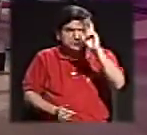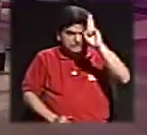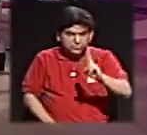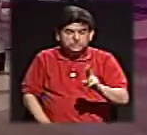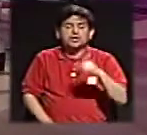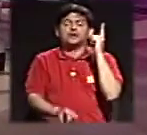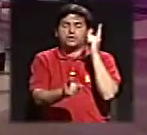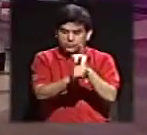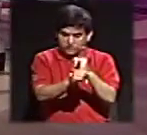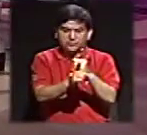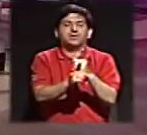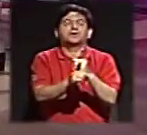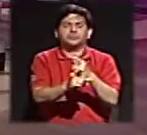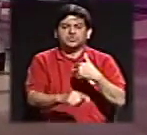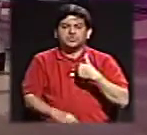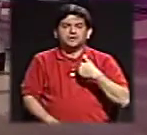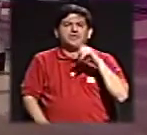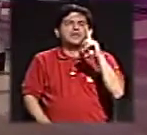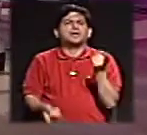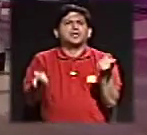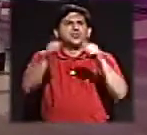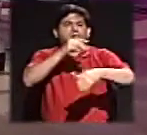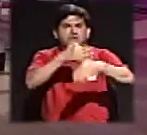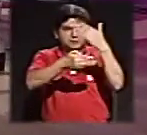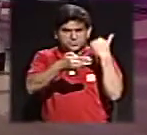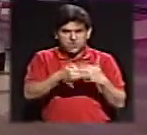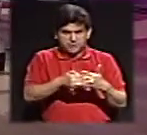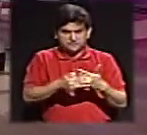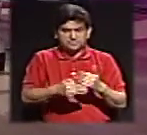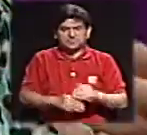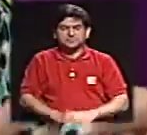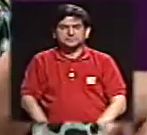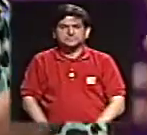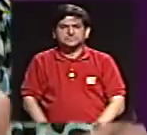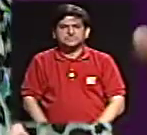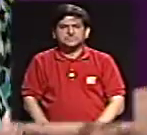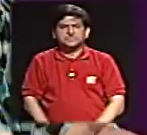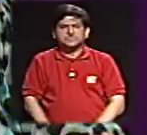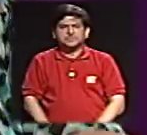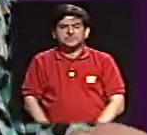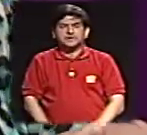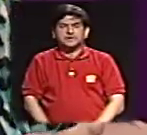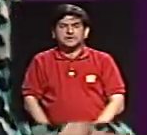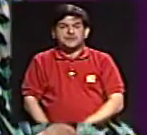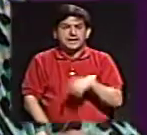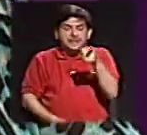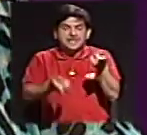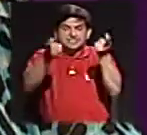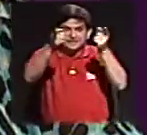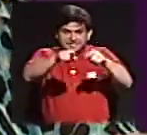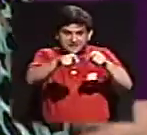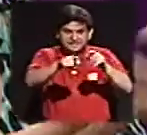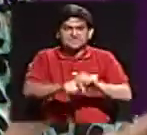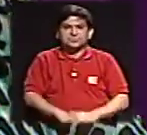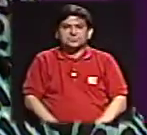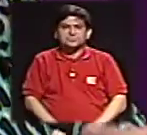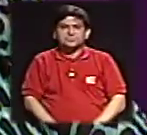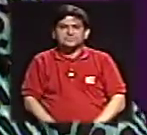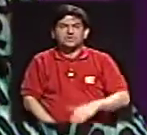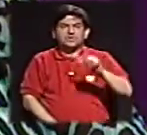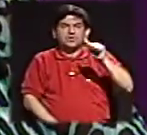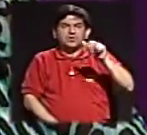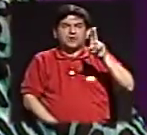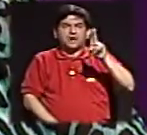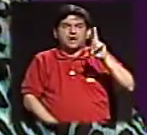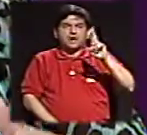Rica? Correcto. Tenemos un caso anterior, de hecho, al que el caso Aurora se está